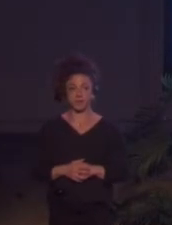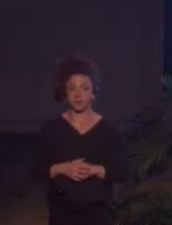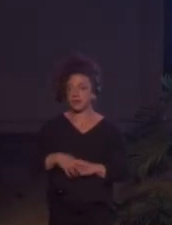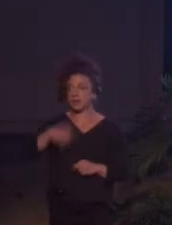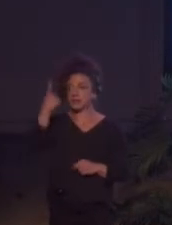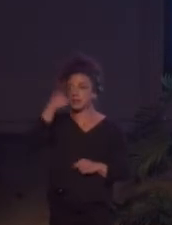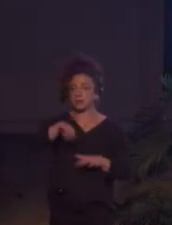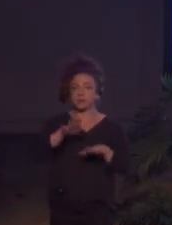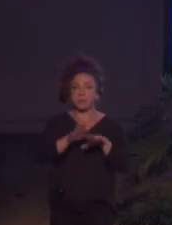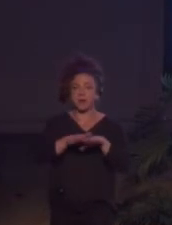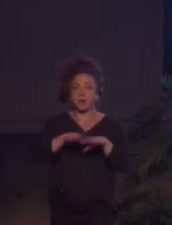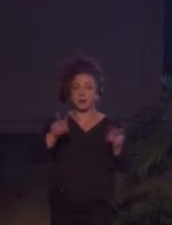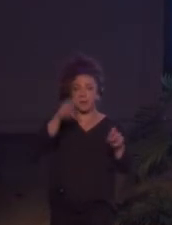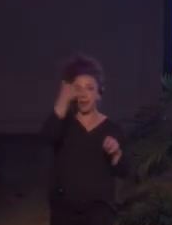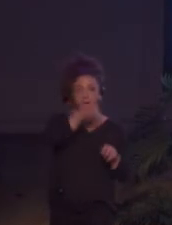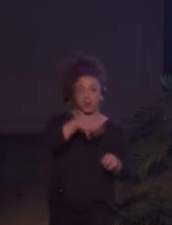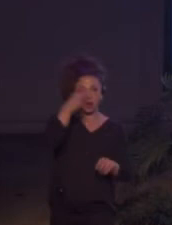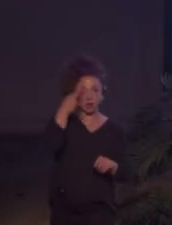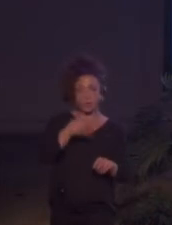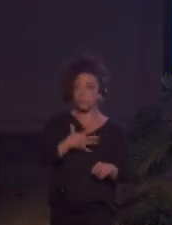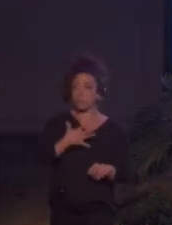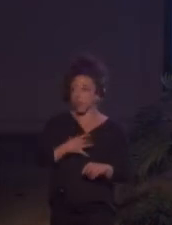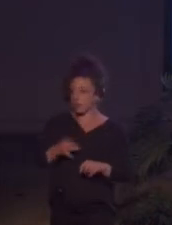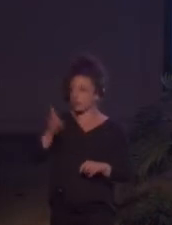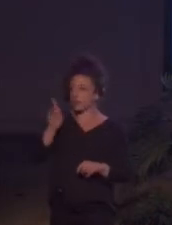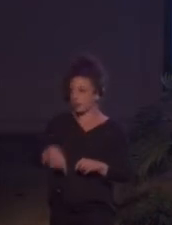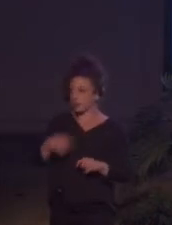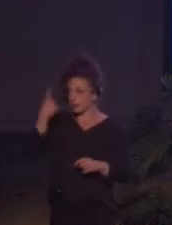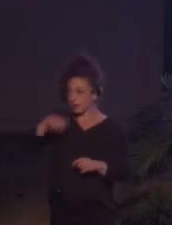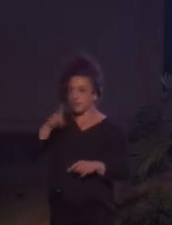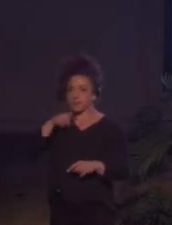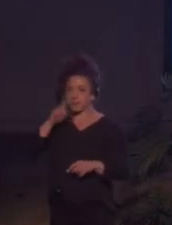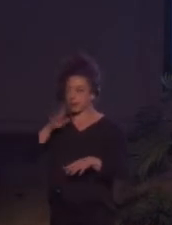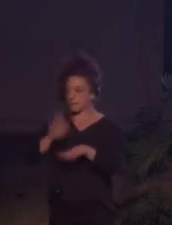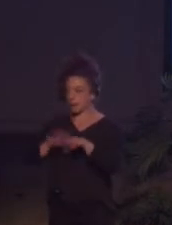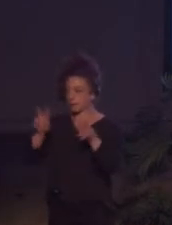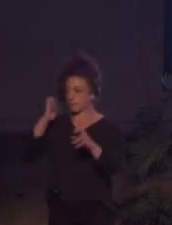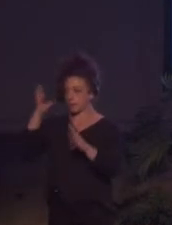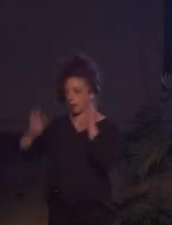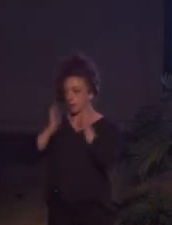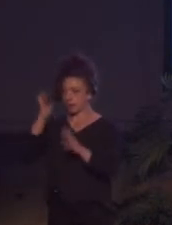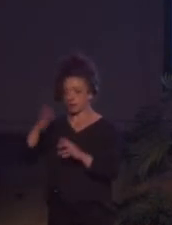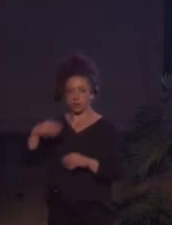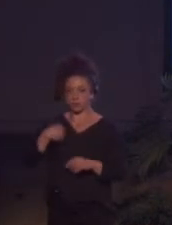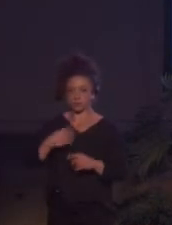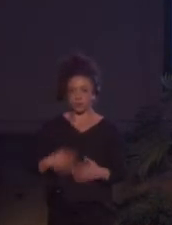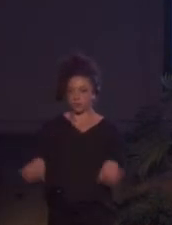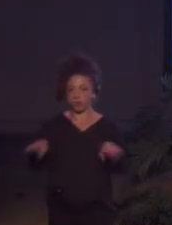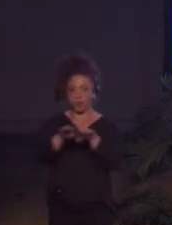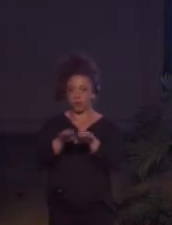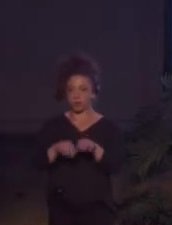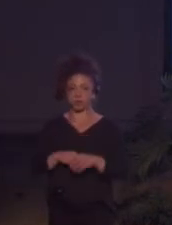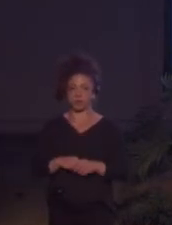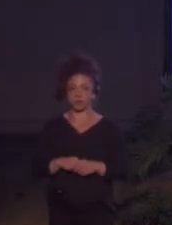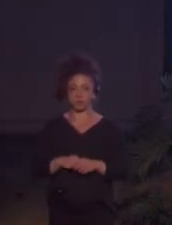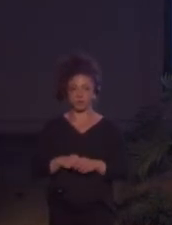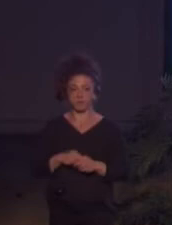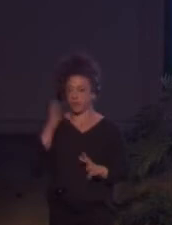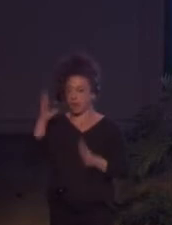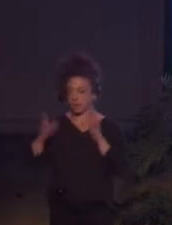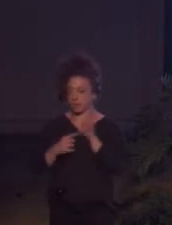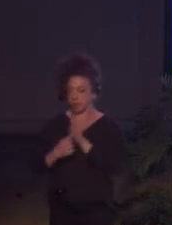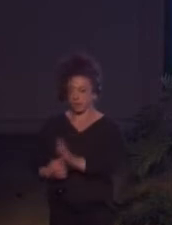heteronorma y lo hemos sabido romper, también lo tenemos que hacer para el especismo y dejar de tratar a los animales como los hemos